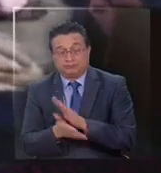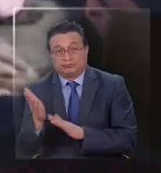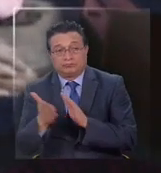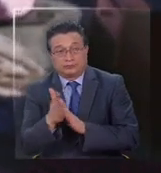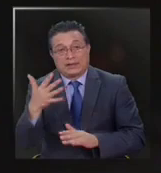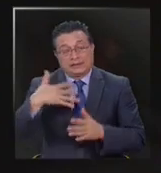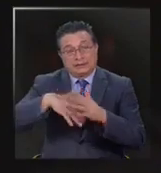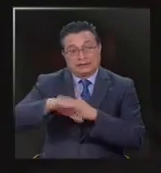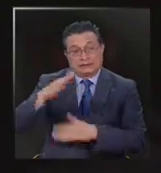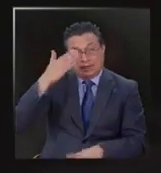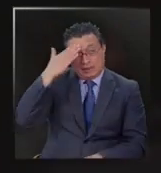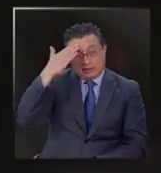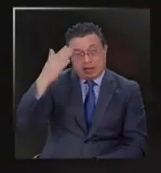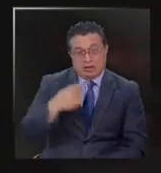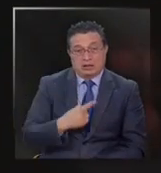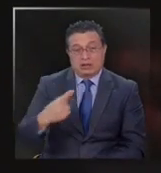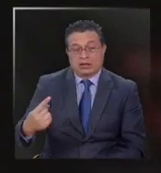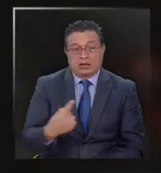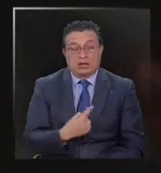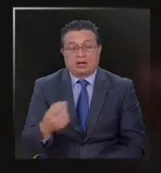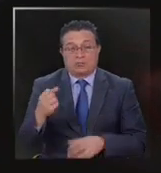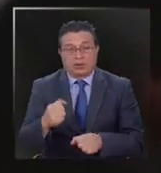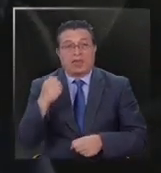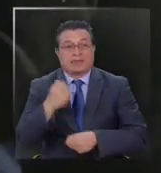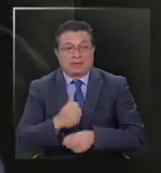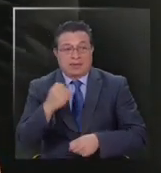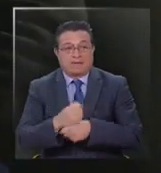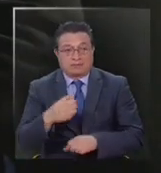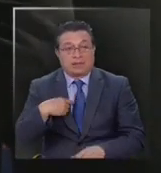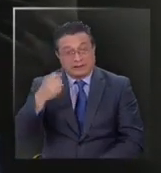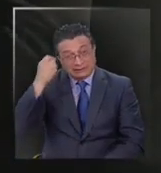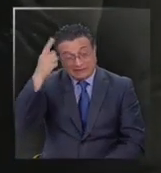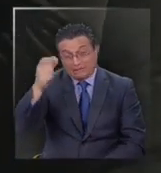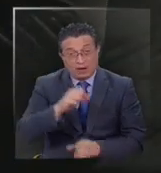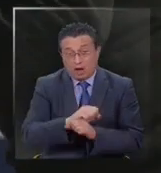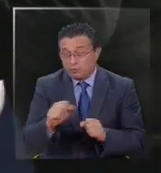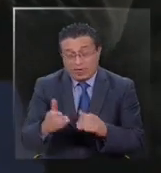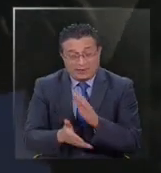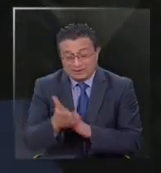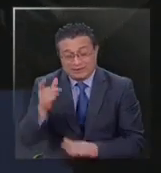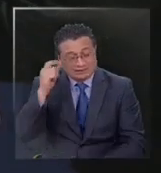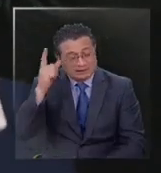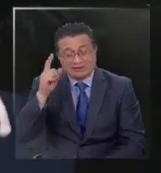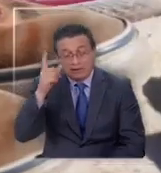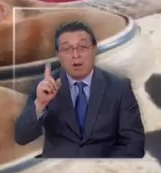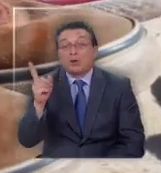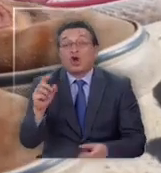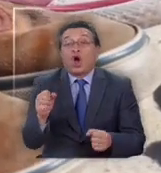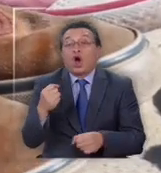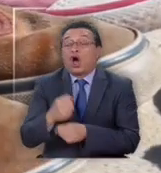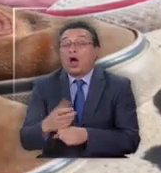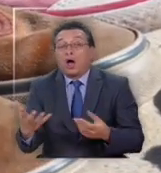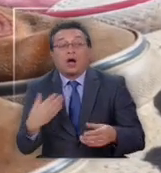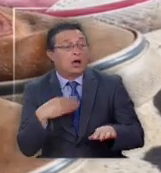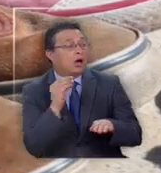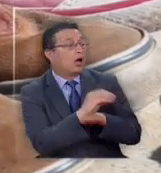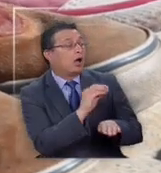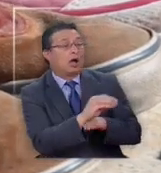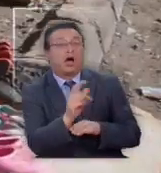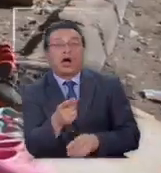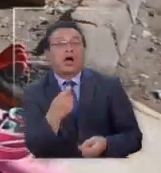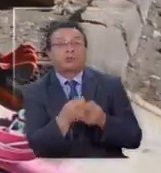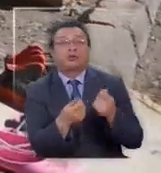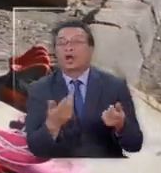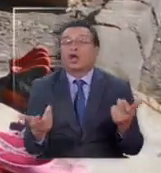durante 15 días. Y así es como podemos salir a trabajar. Sabemos que no podemos salir a trabajar, pero si no lo hacemos no tenemos cómo poder pagar